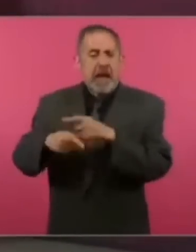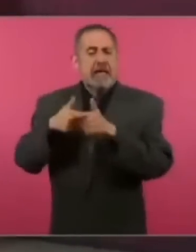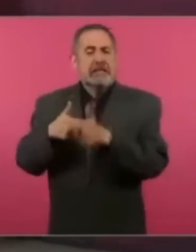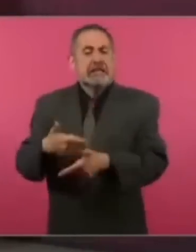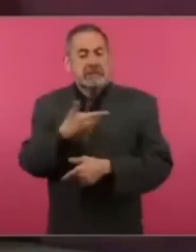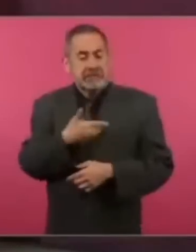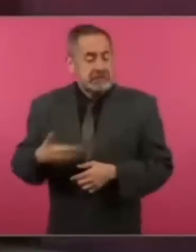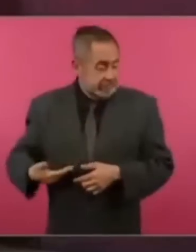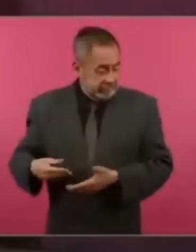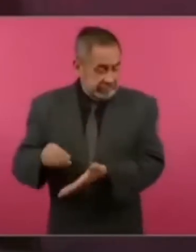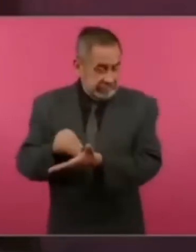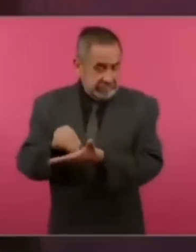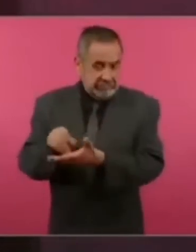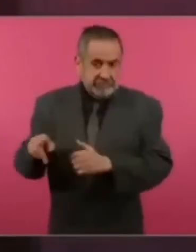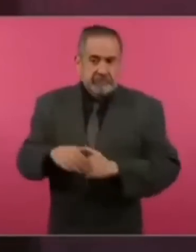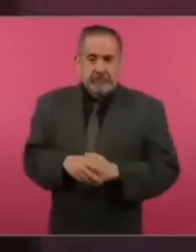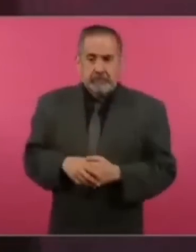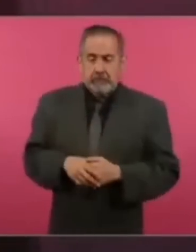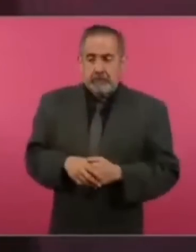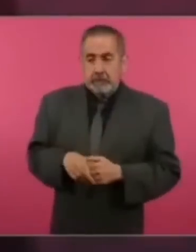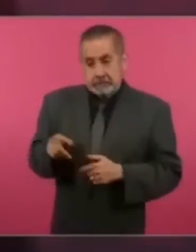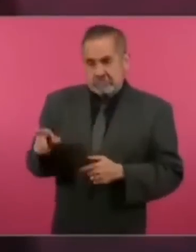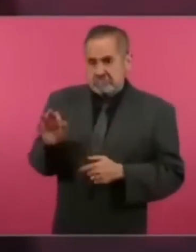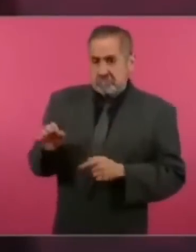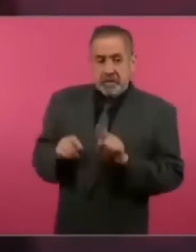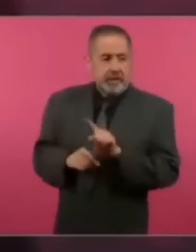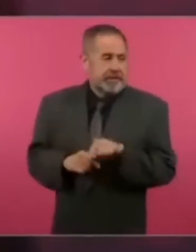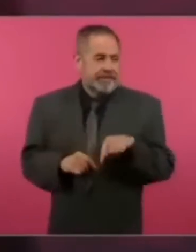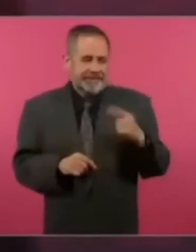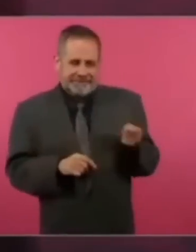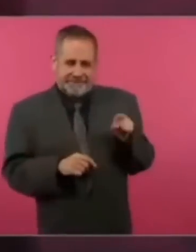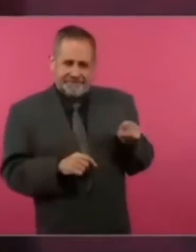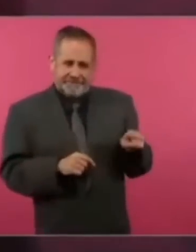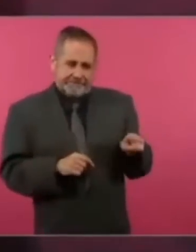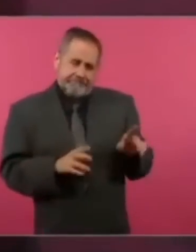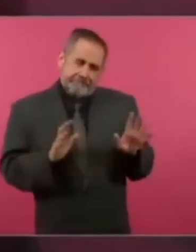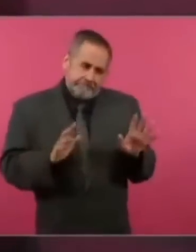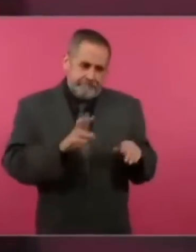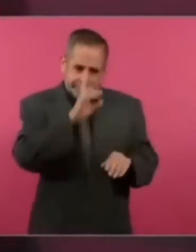porque lo otro, con todo respeto,